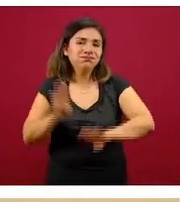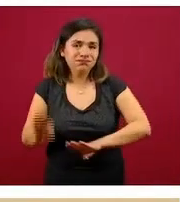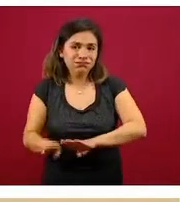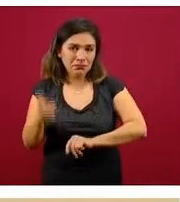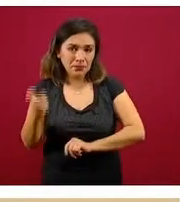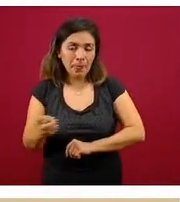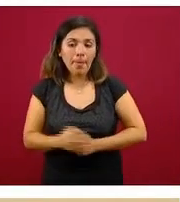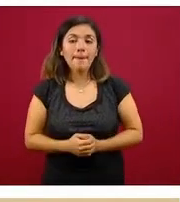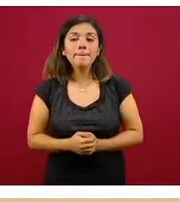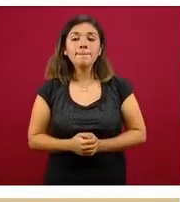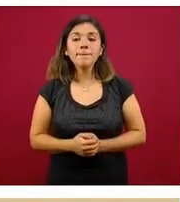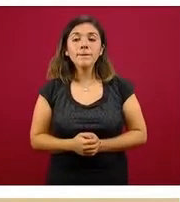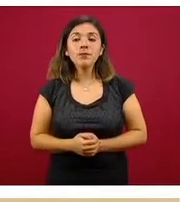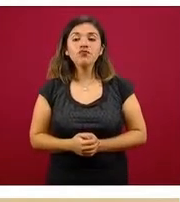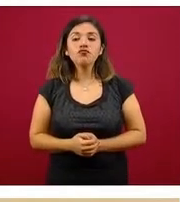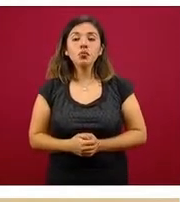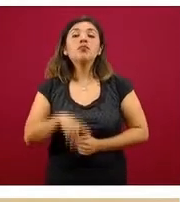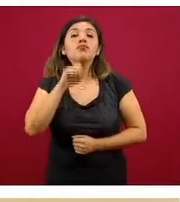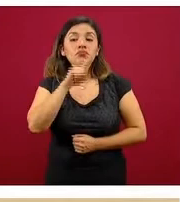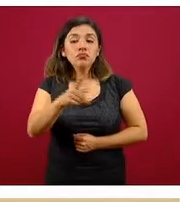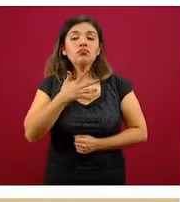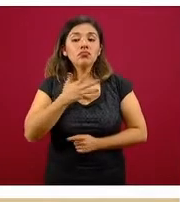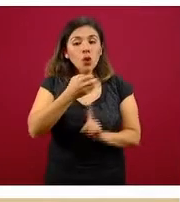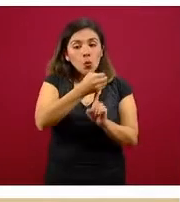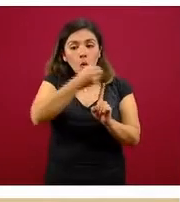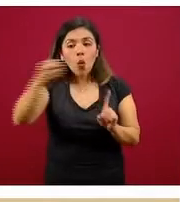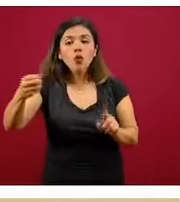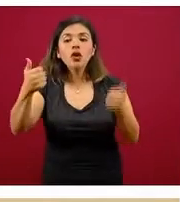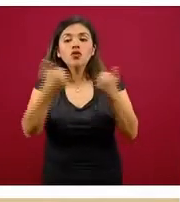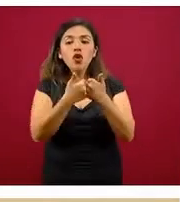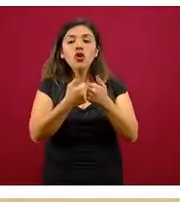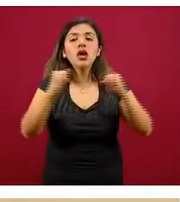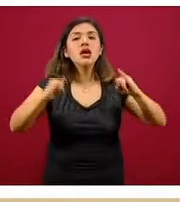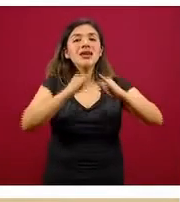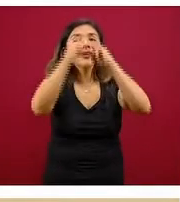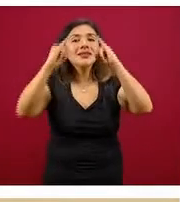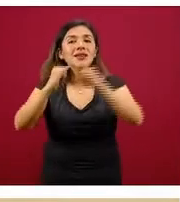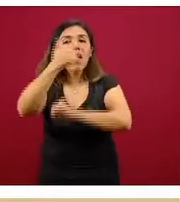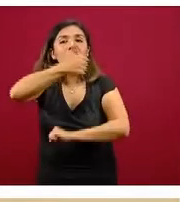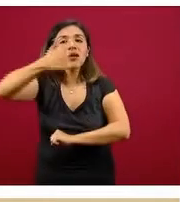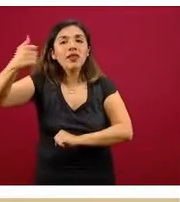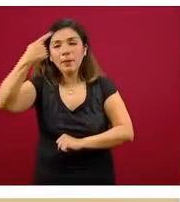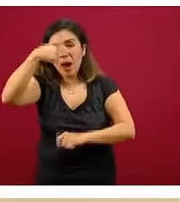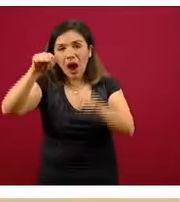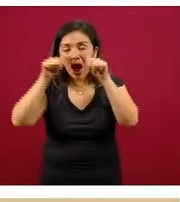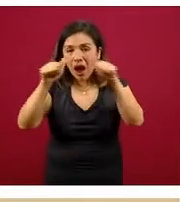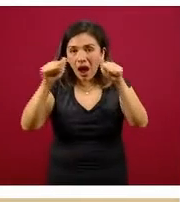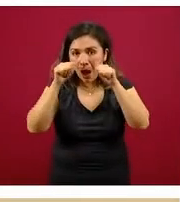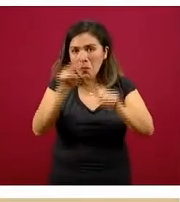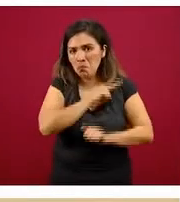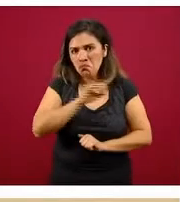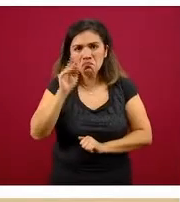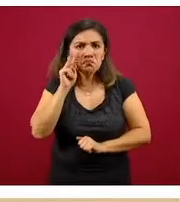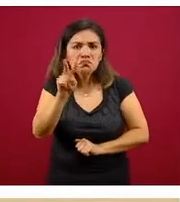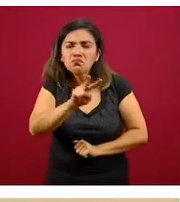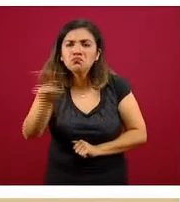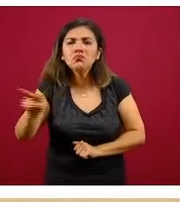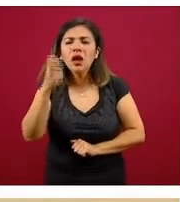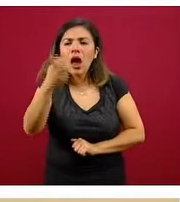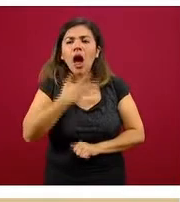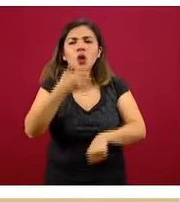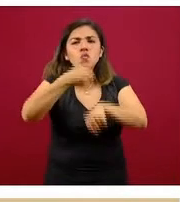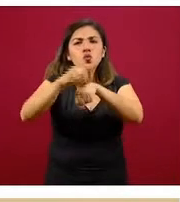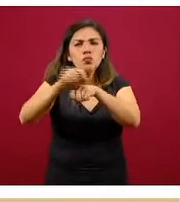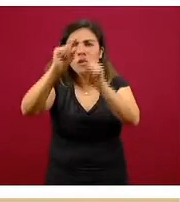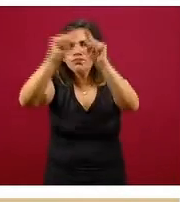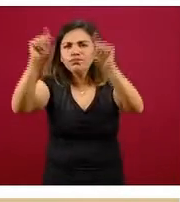fallecido. En este caso también los tenemos distribuidos por institución de atención y podemos ver ahí las